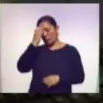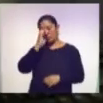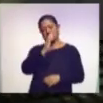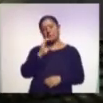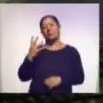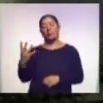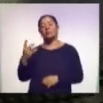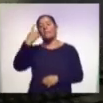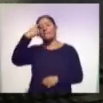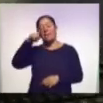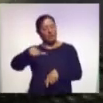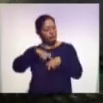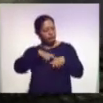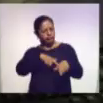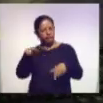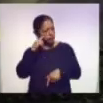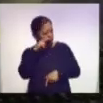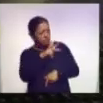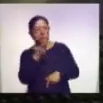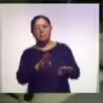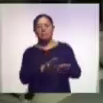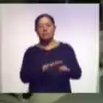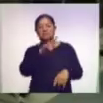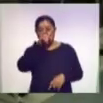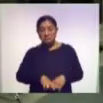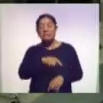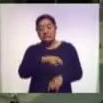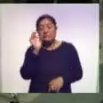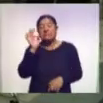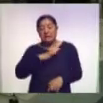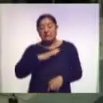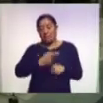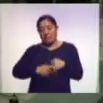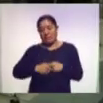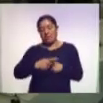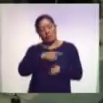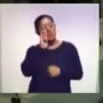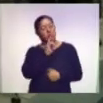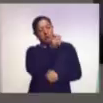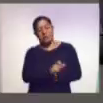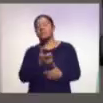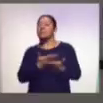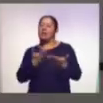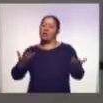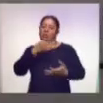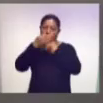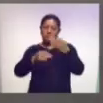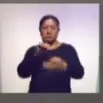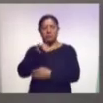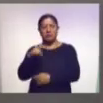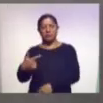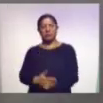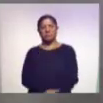C4, para dar seguimiento en tiempo real en caso de una situación de riesgo. Para Ahora Noticias, Marian